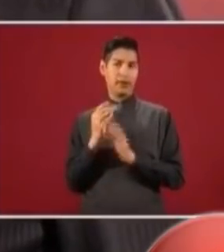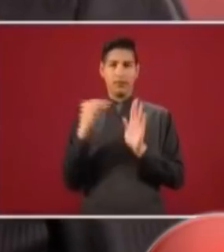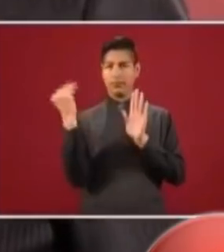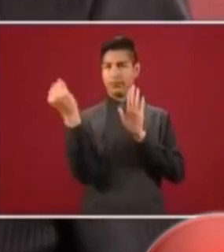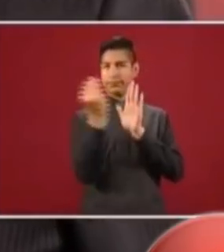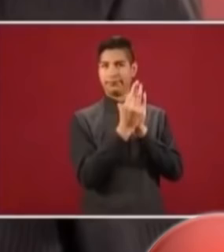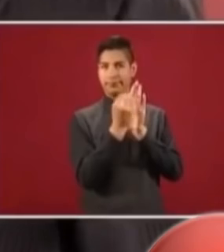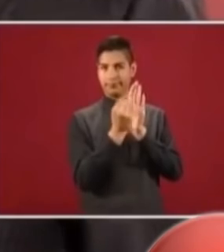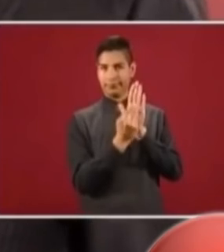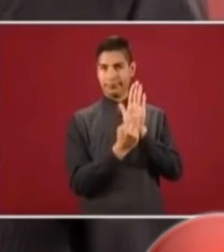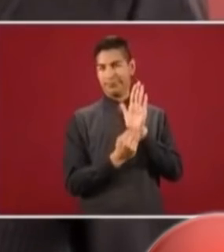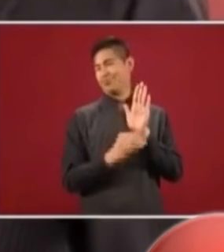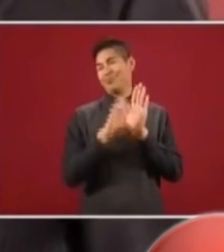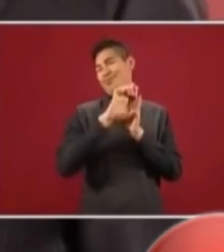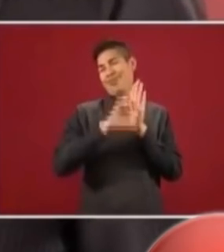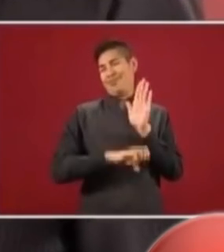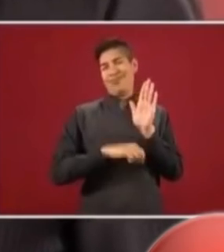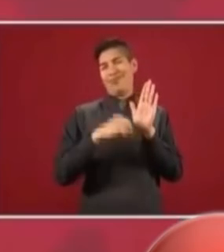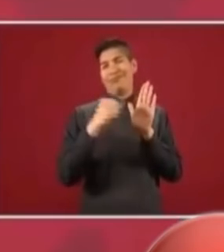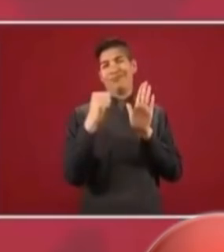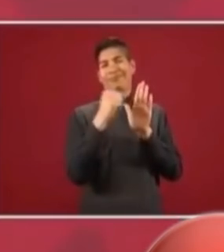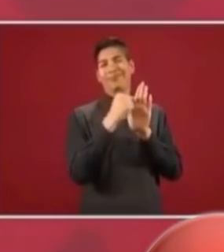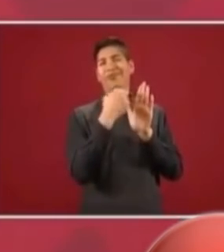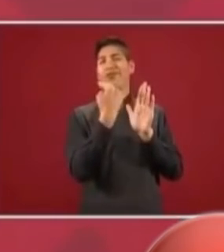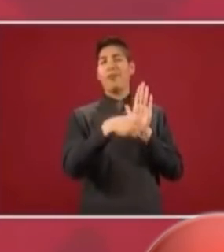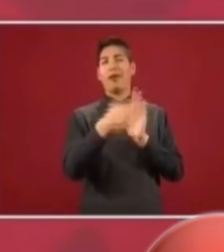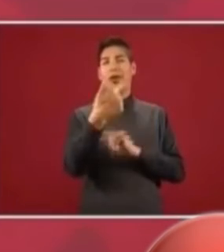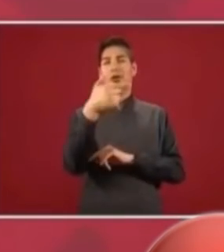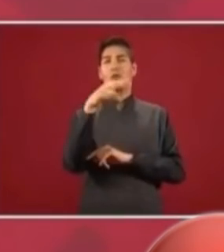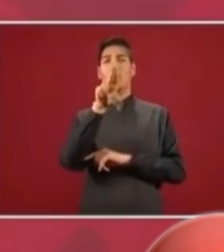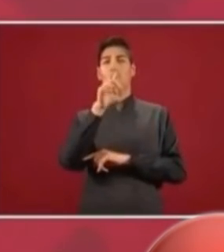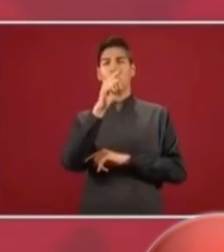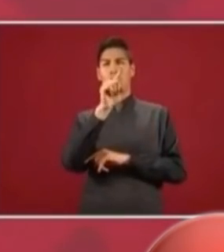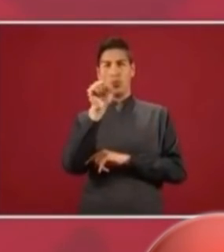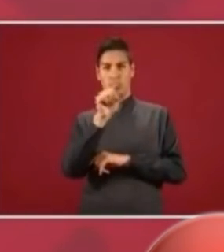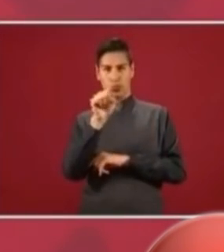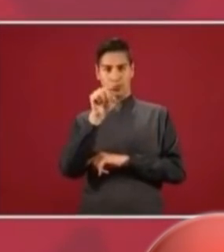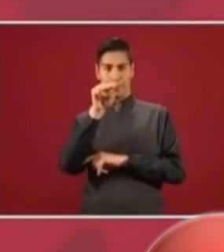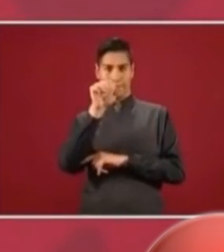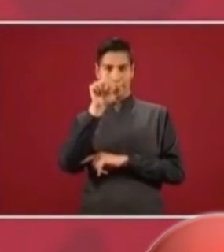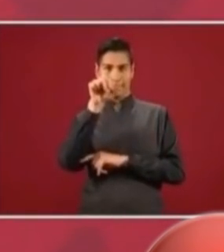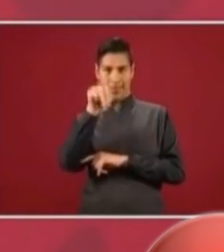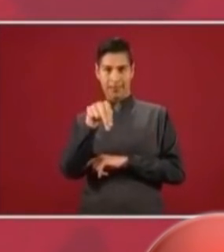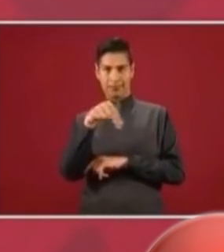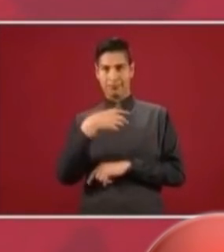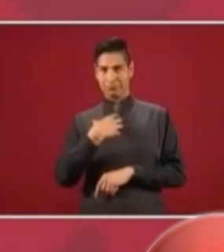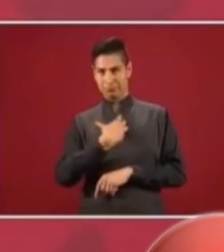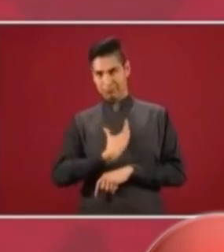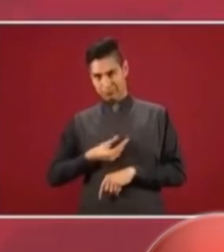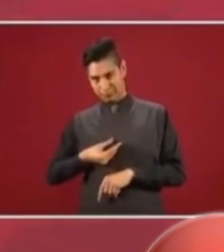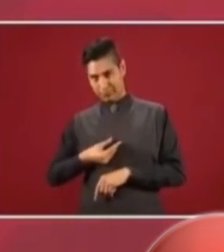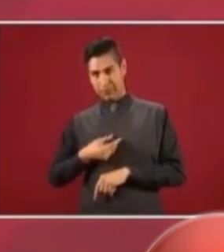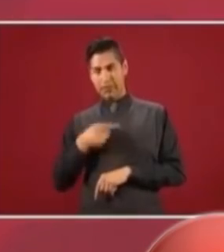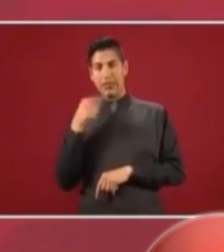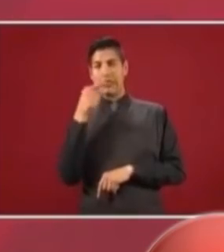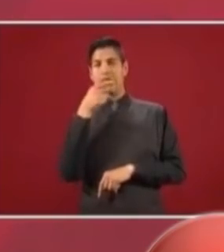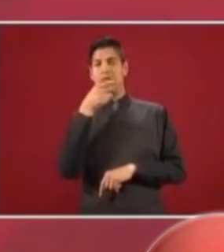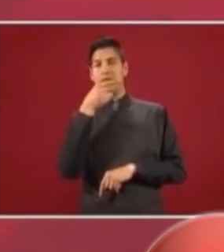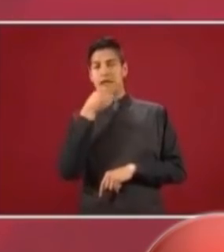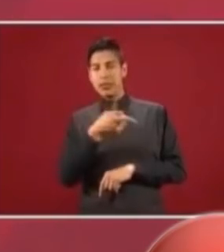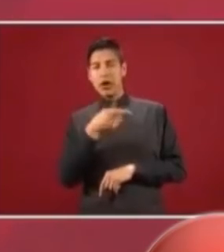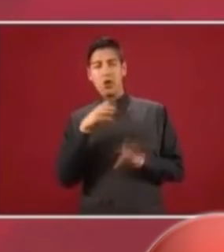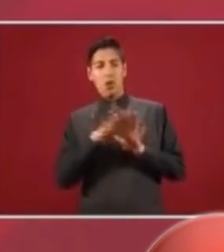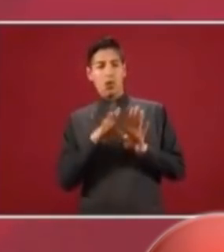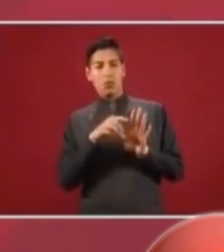ponía a Guzmán Loera en la lista de los más ricos de México, en los